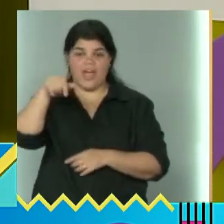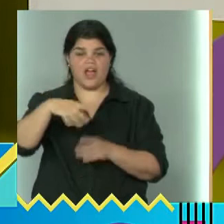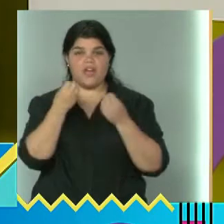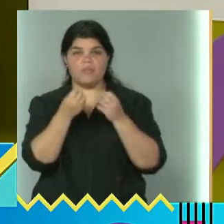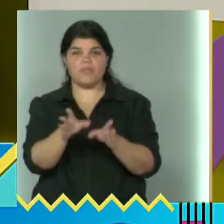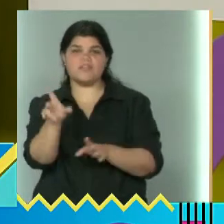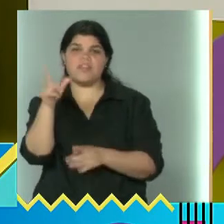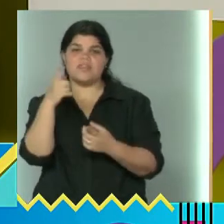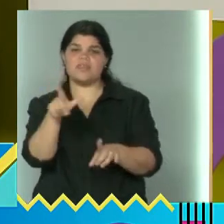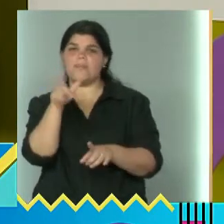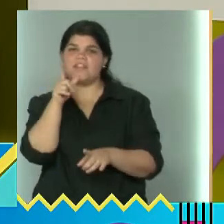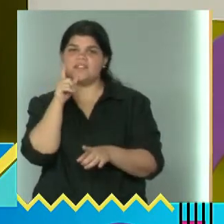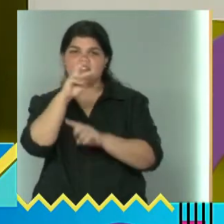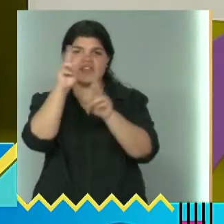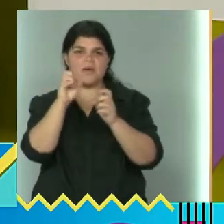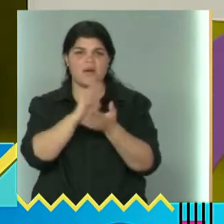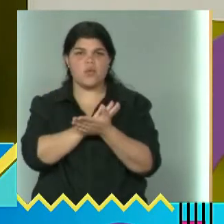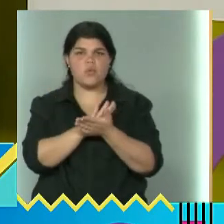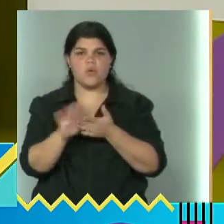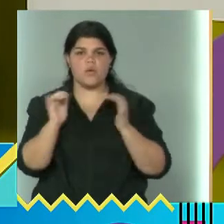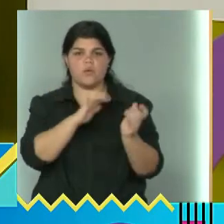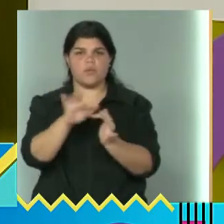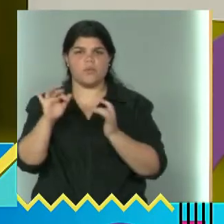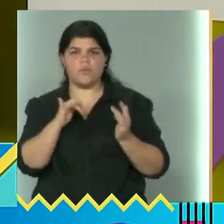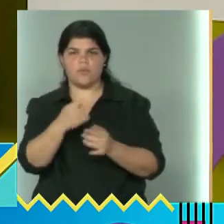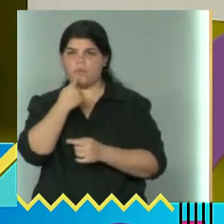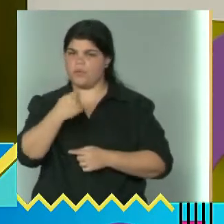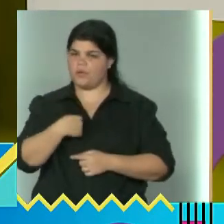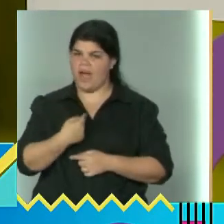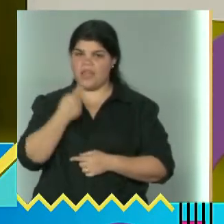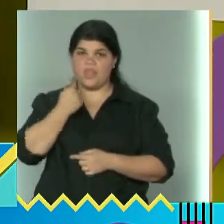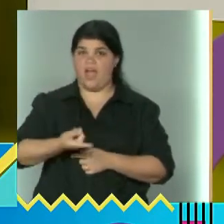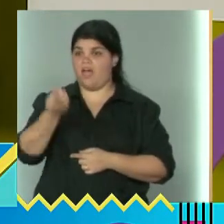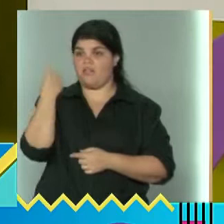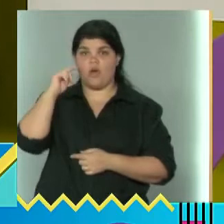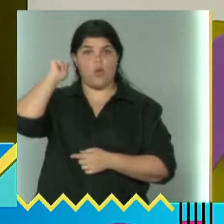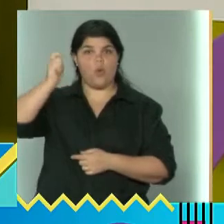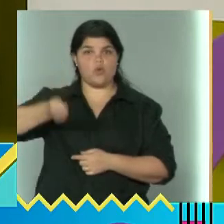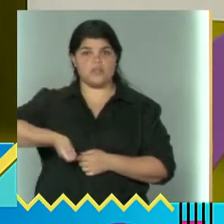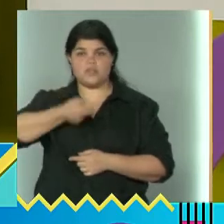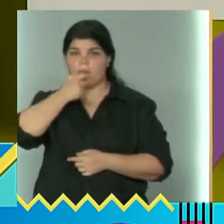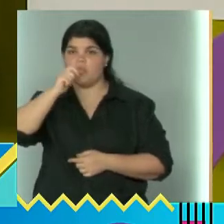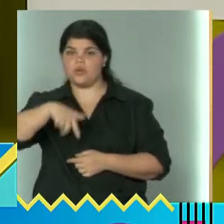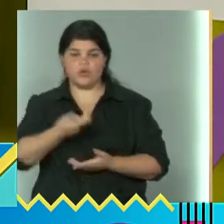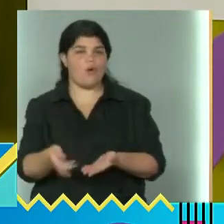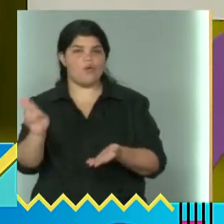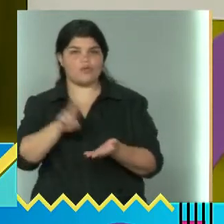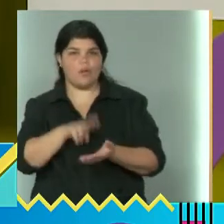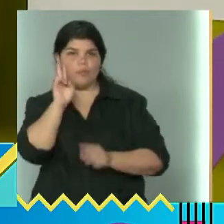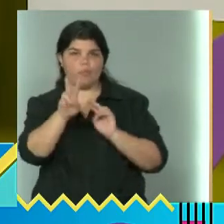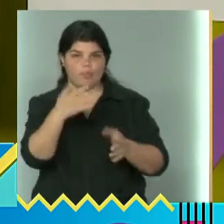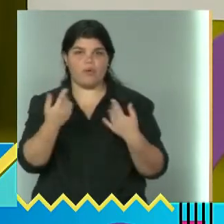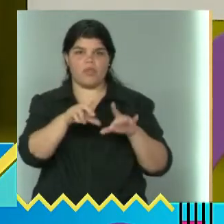nuevo tema para debatir, para cuestionarnos. Ayer, justicia en Mendoza, así que un programa que pueden volver a retomar. Estamos